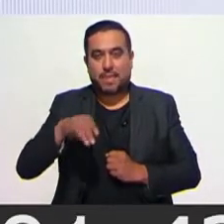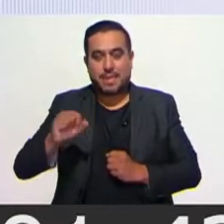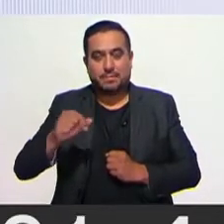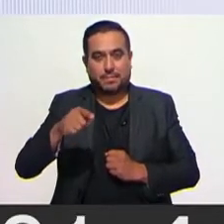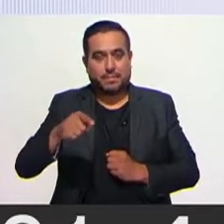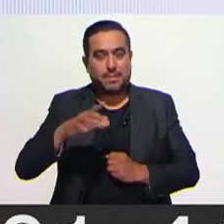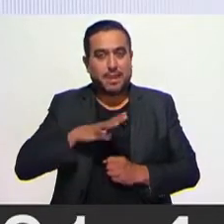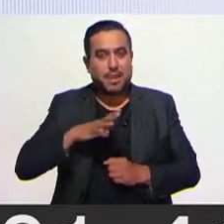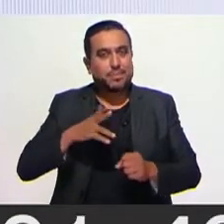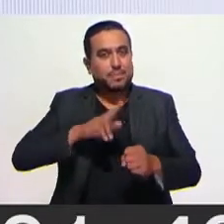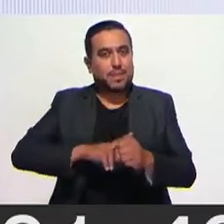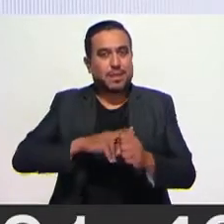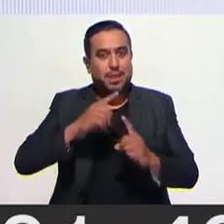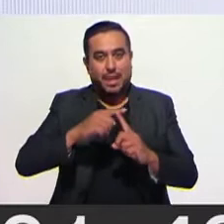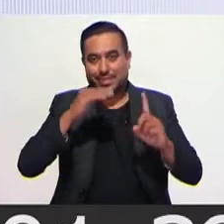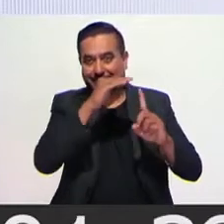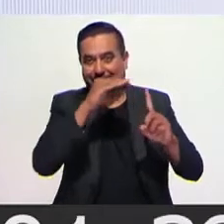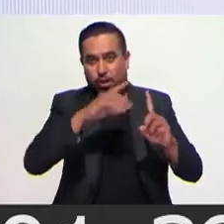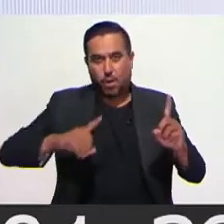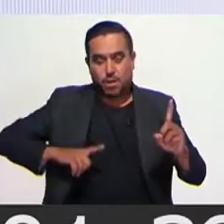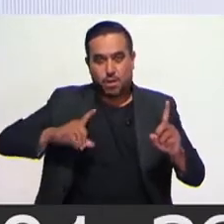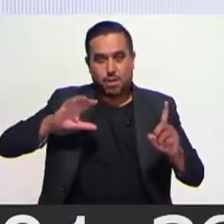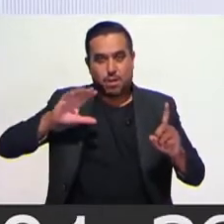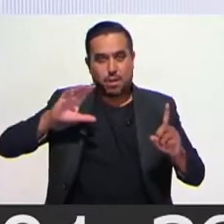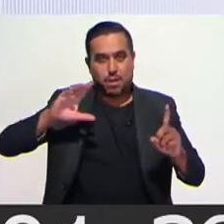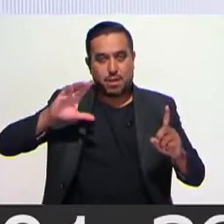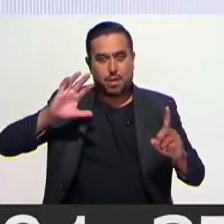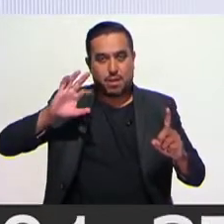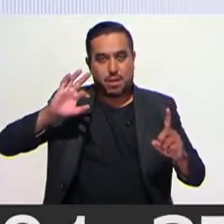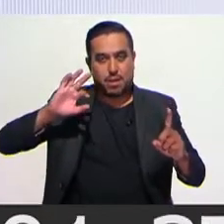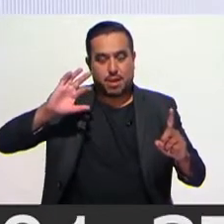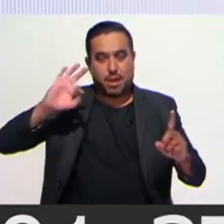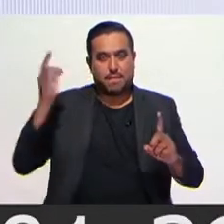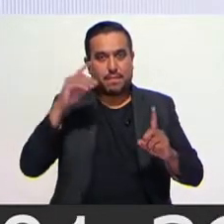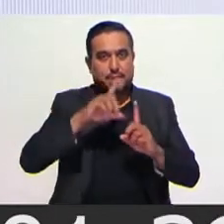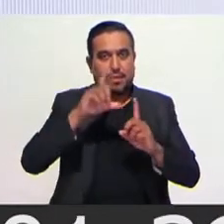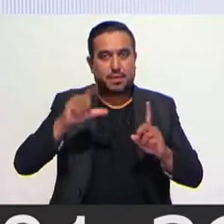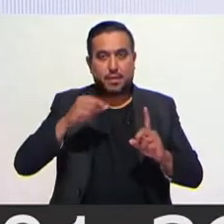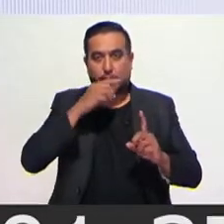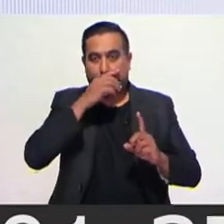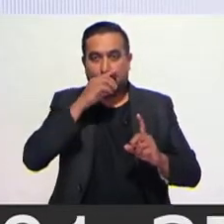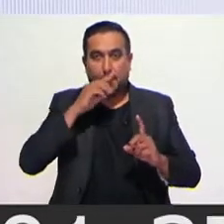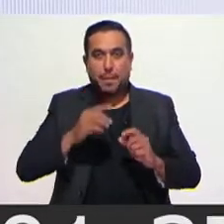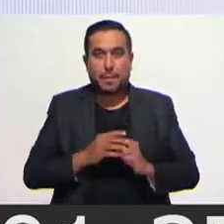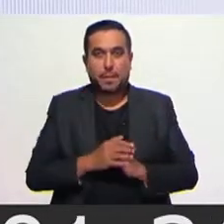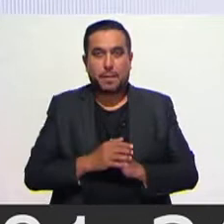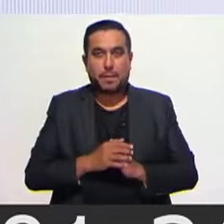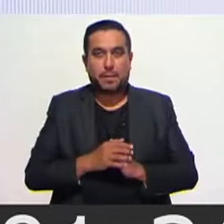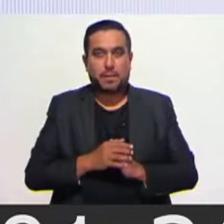gestor ante el Gobierno de la República, en donde propongo un polígono de la